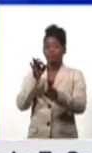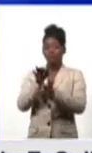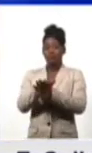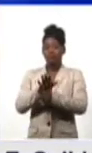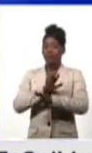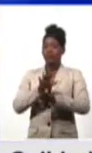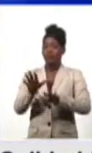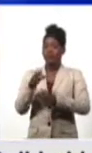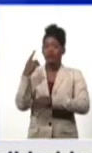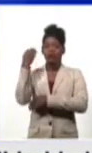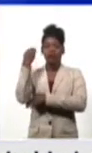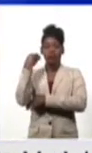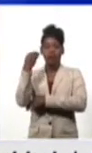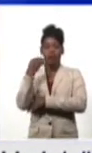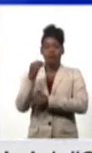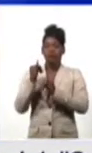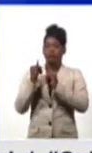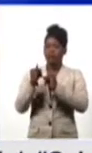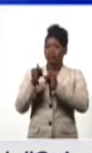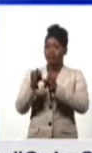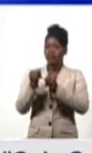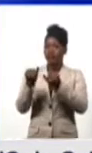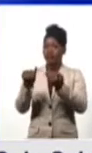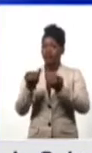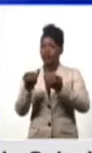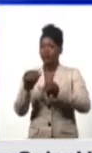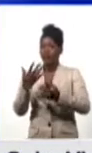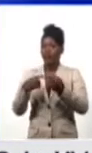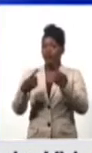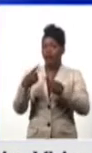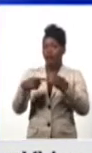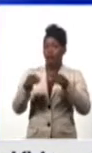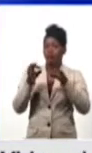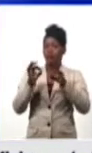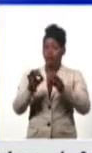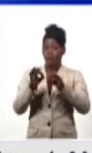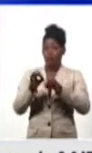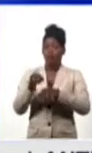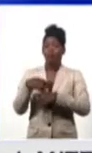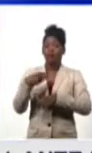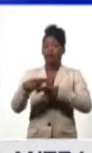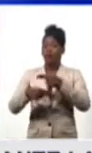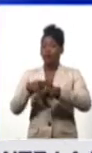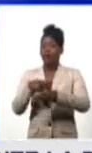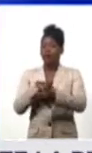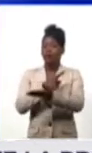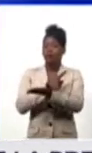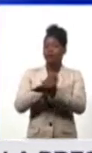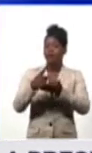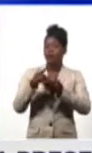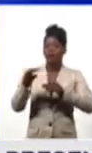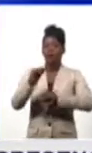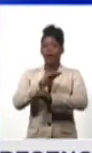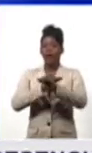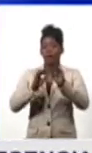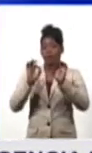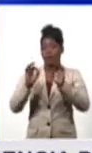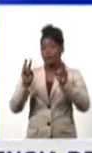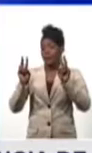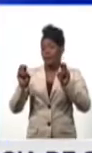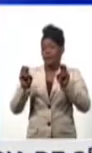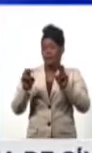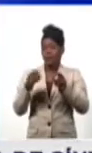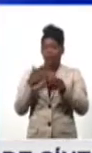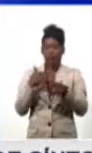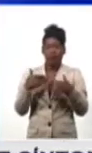reportes, algunos de prensa sobre este acto nacional y hemos estado durante esta semana hablando del tema. Ahora, ¿en qué consiste este